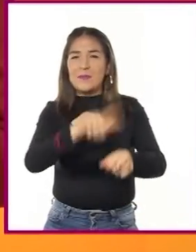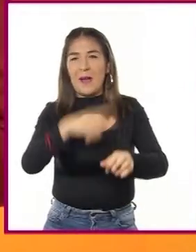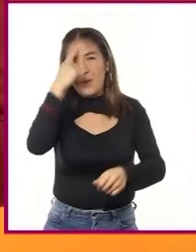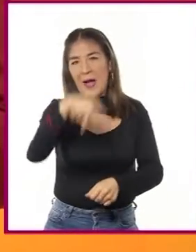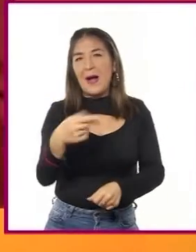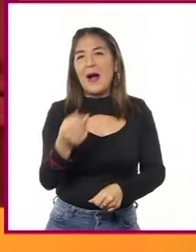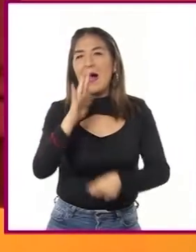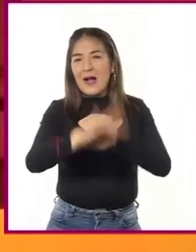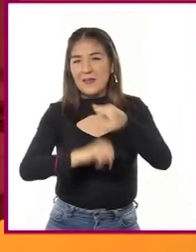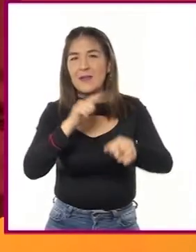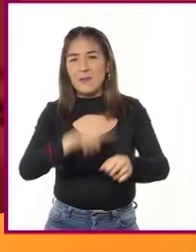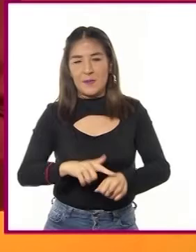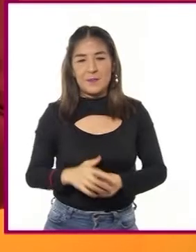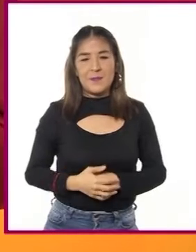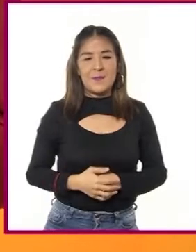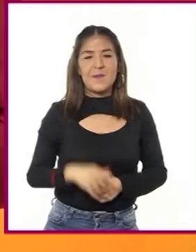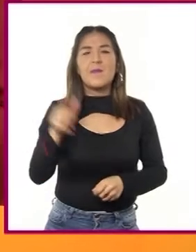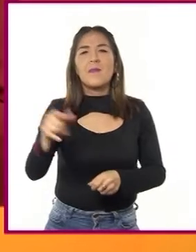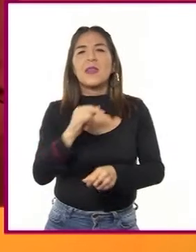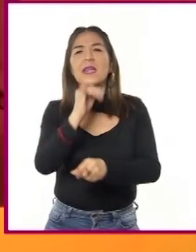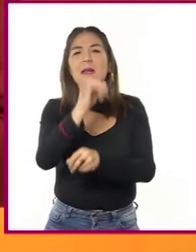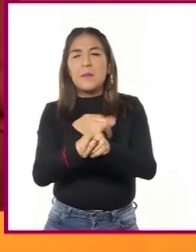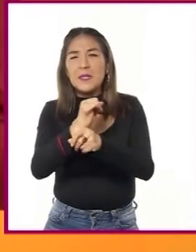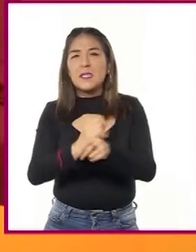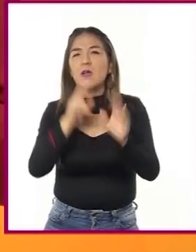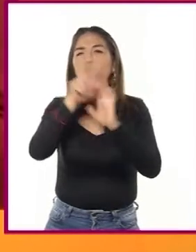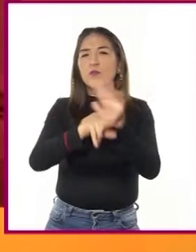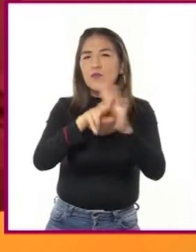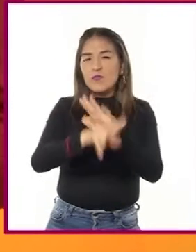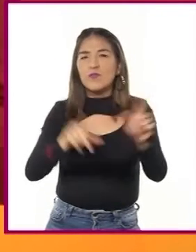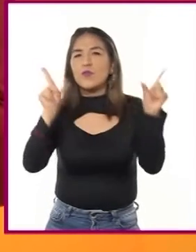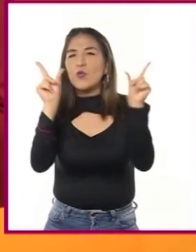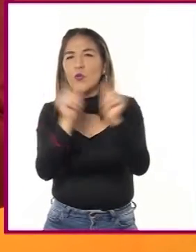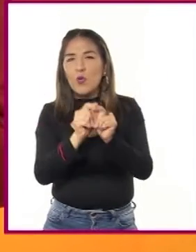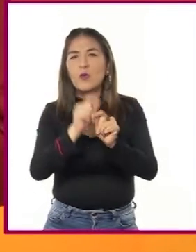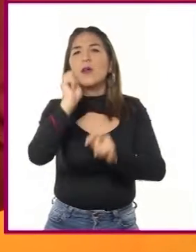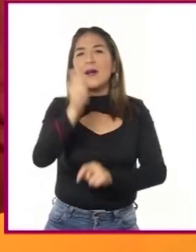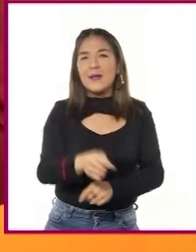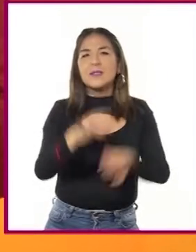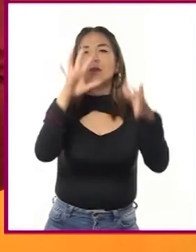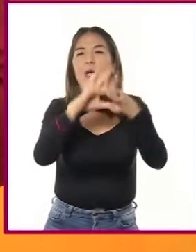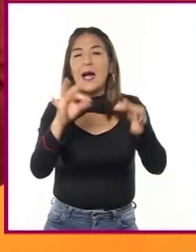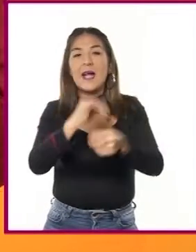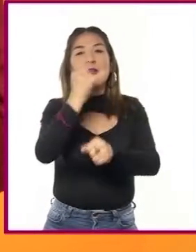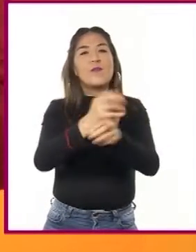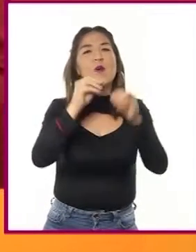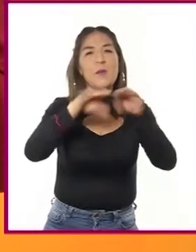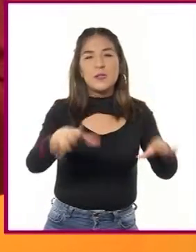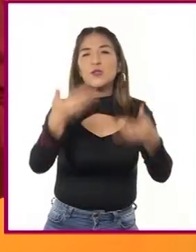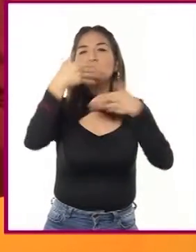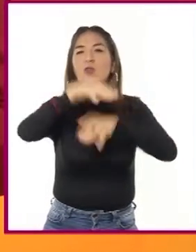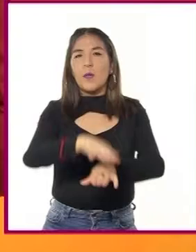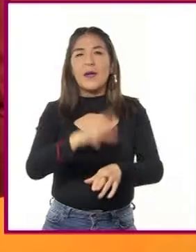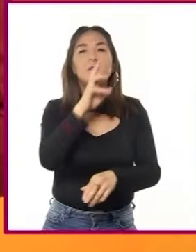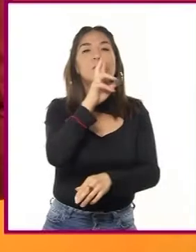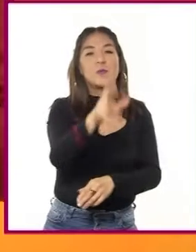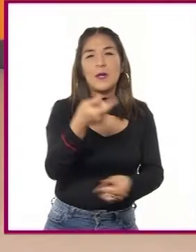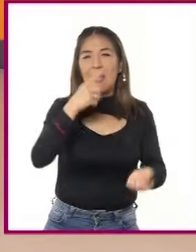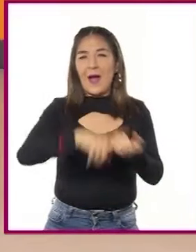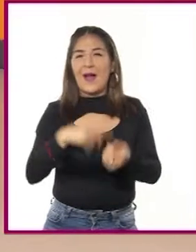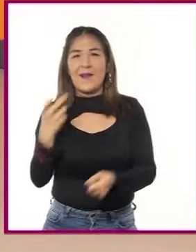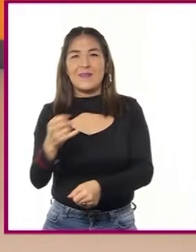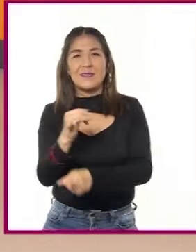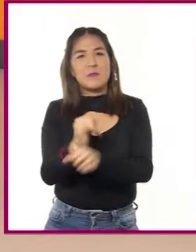Documentales se basa en las investigaciones realizadas y su principal objetivo es la información sobre los resultados